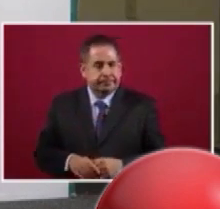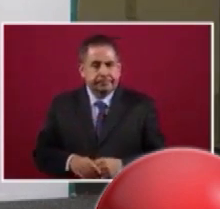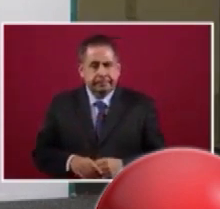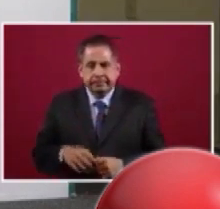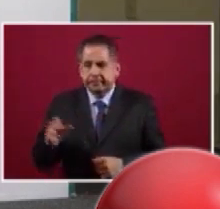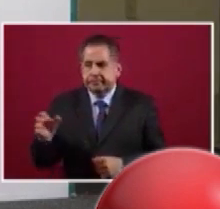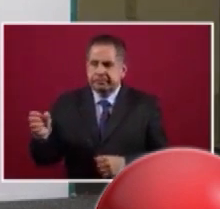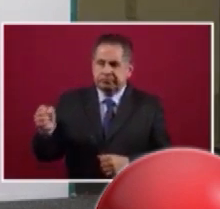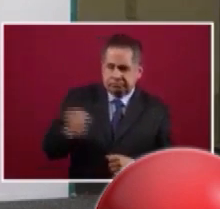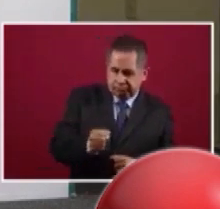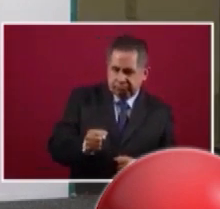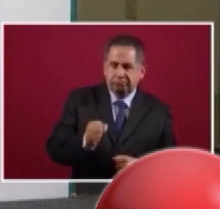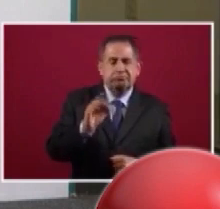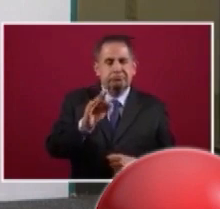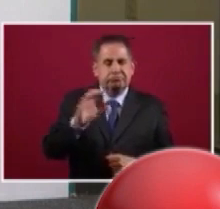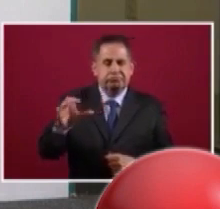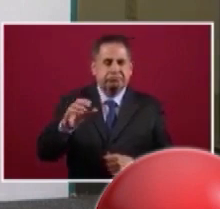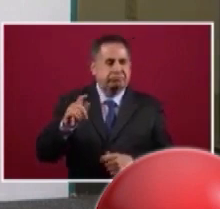Imponen a Felipe Calderón